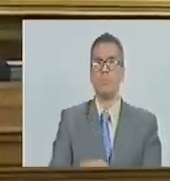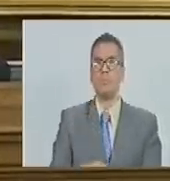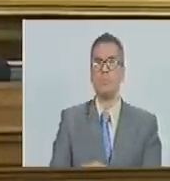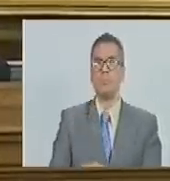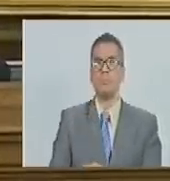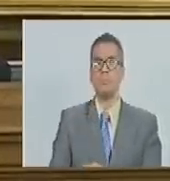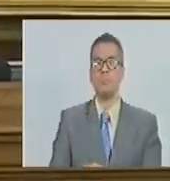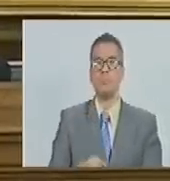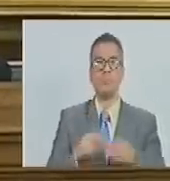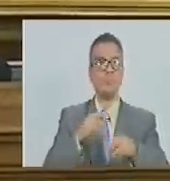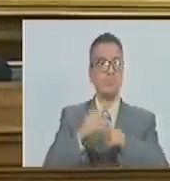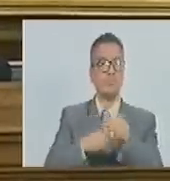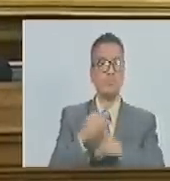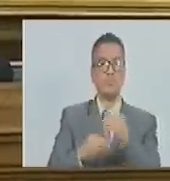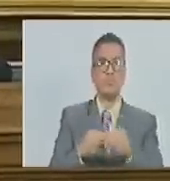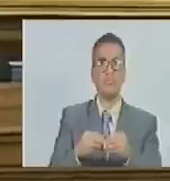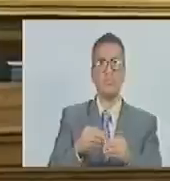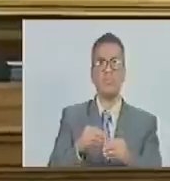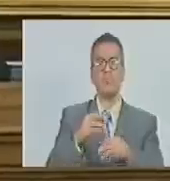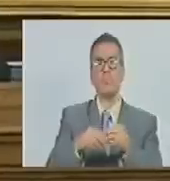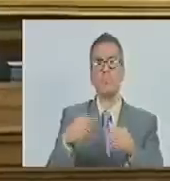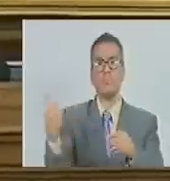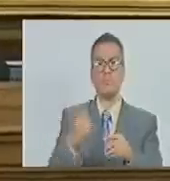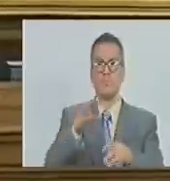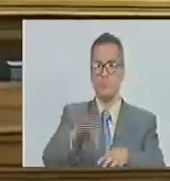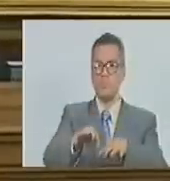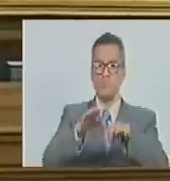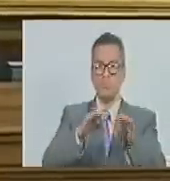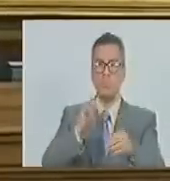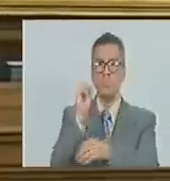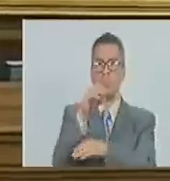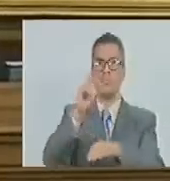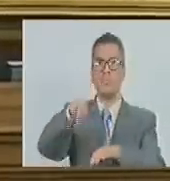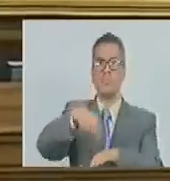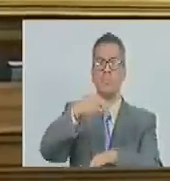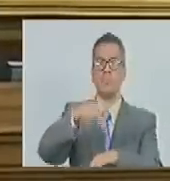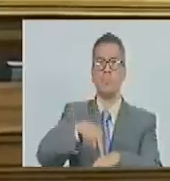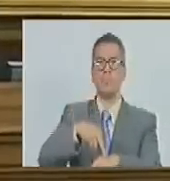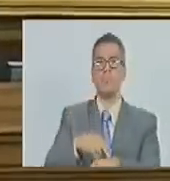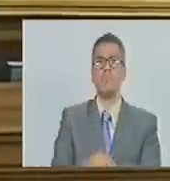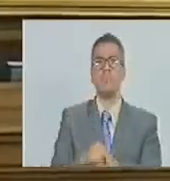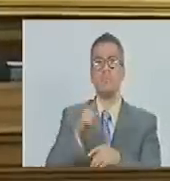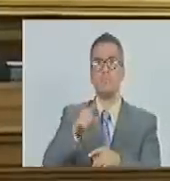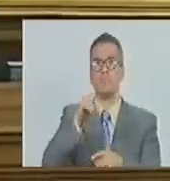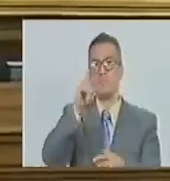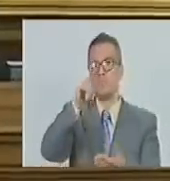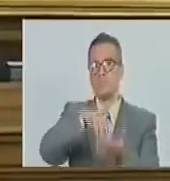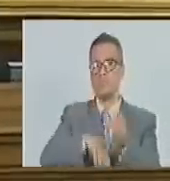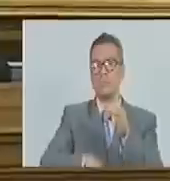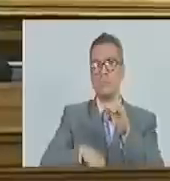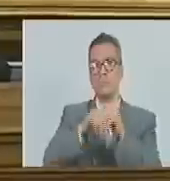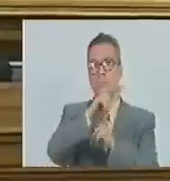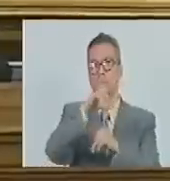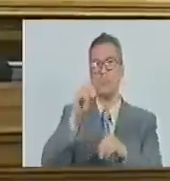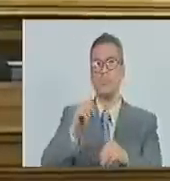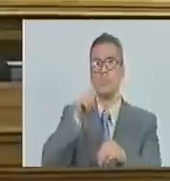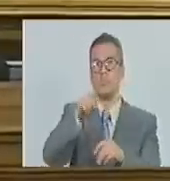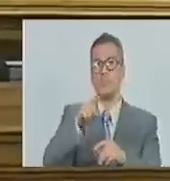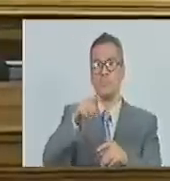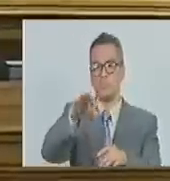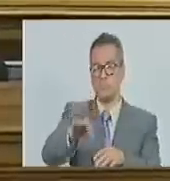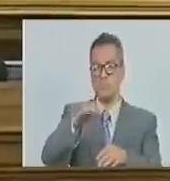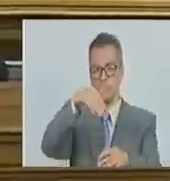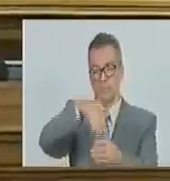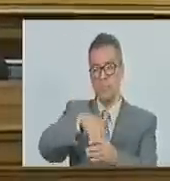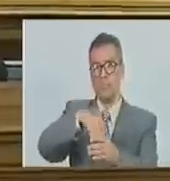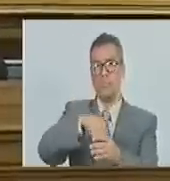a los efectos que se han derivado de la elección de la Asamblea Nacional del año 2020.